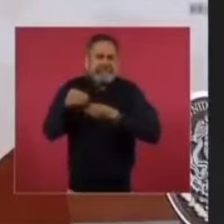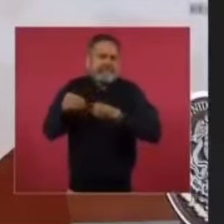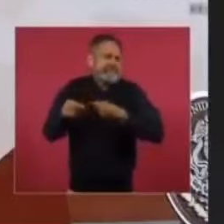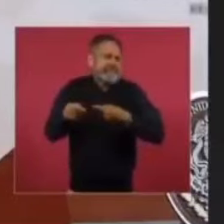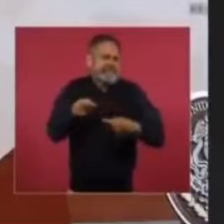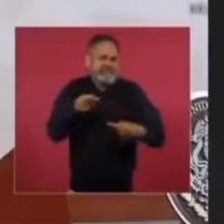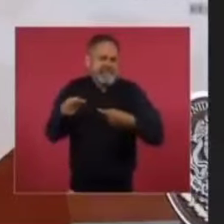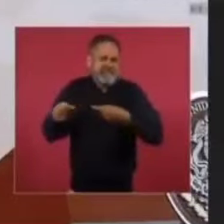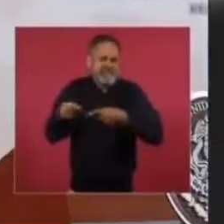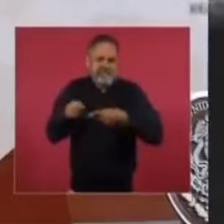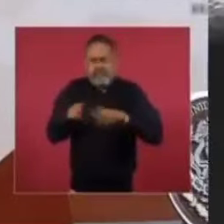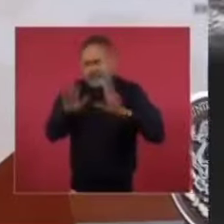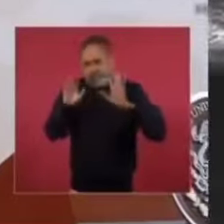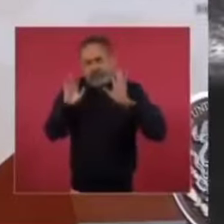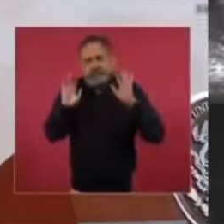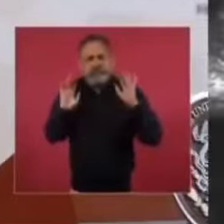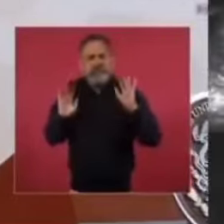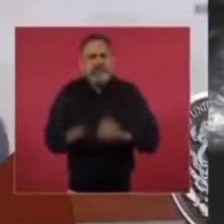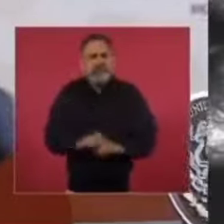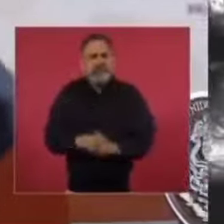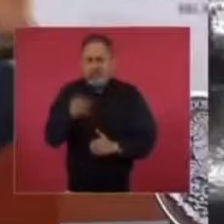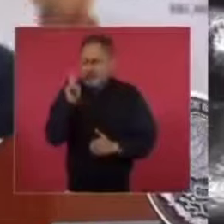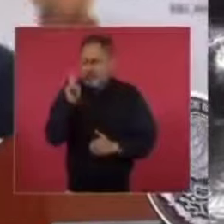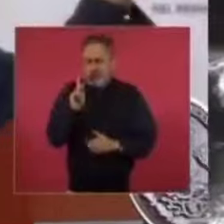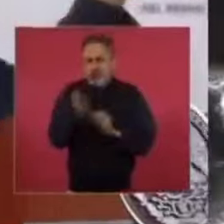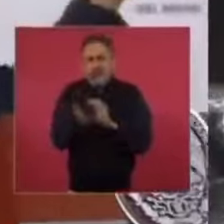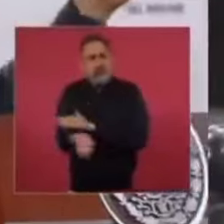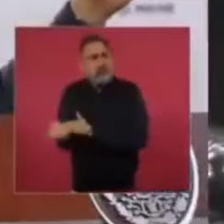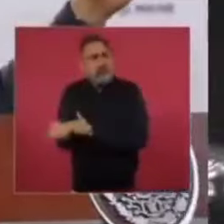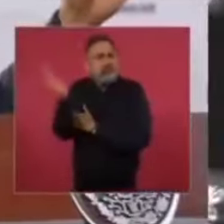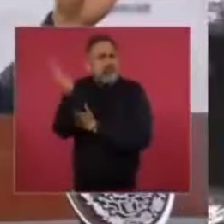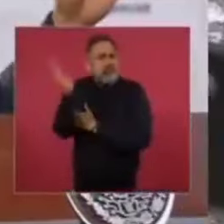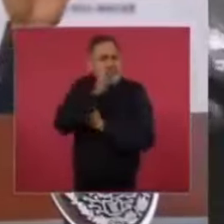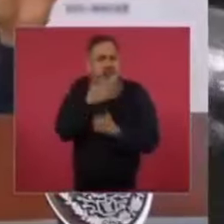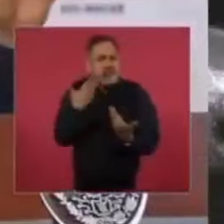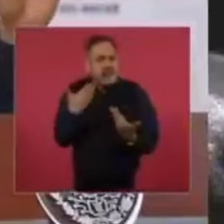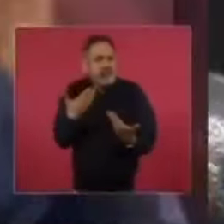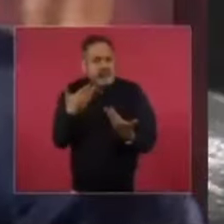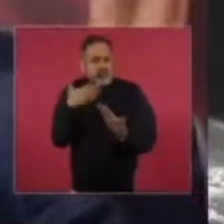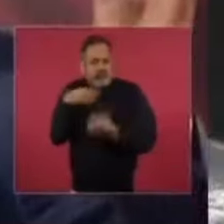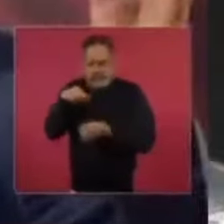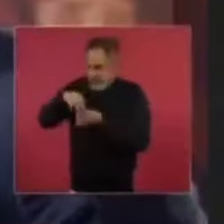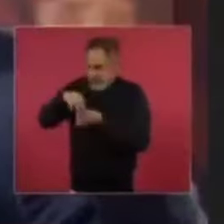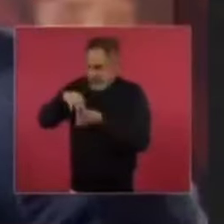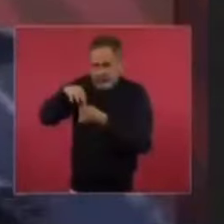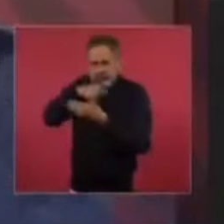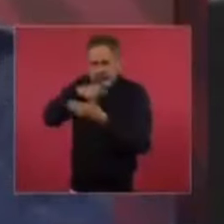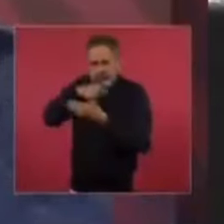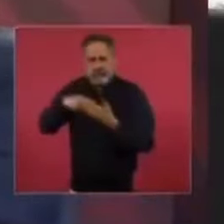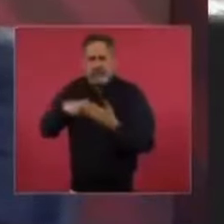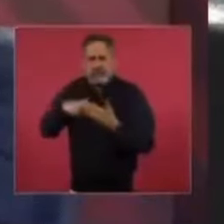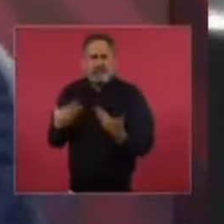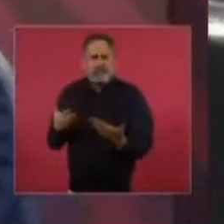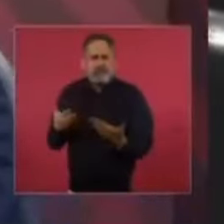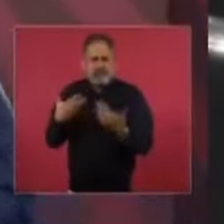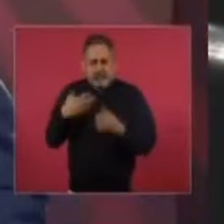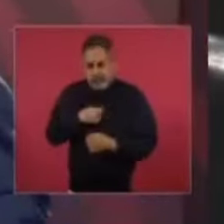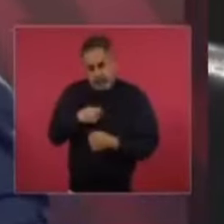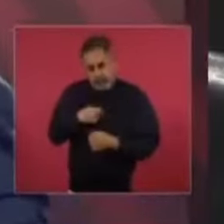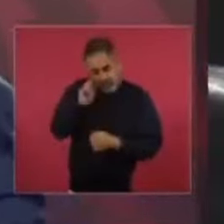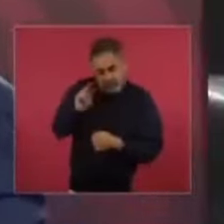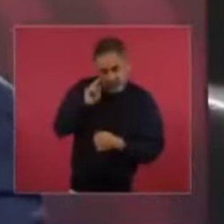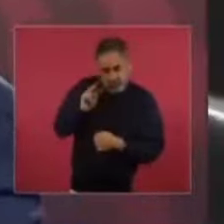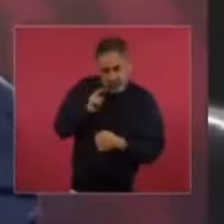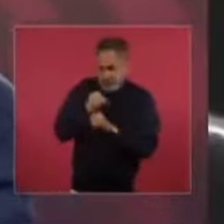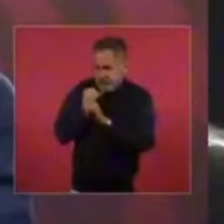La reserva petrolera comprobada más grande que existe. Y la situación de los energéticos en el mundo mueve, le guste o no, a la demás